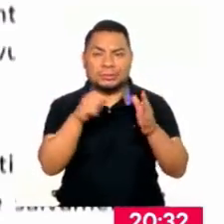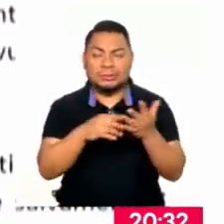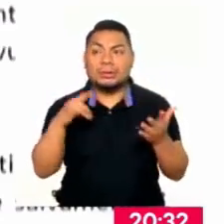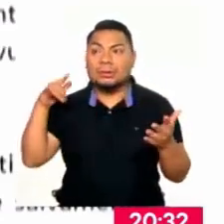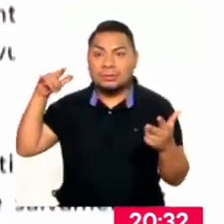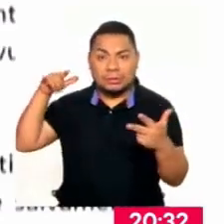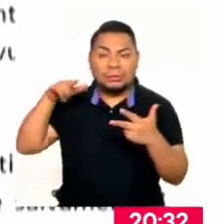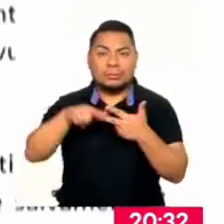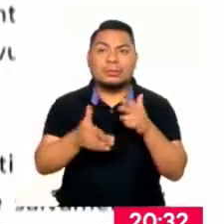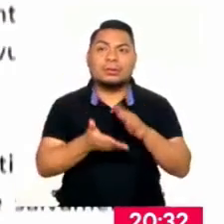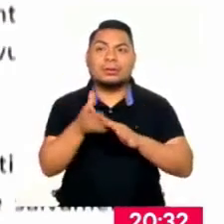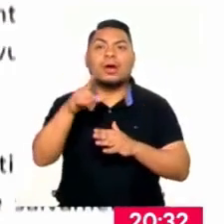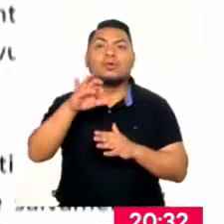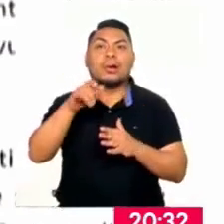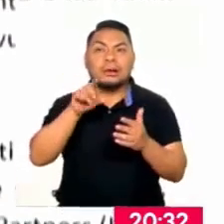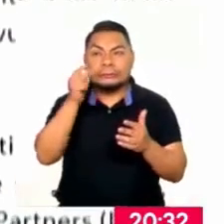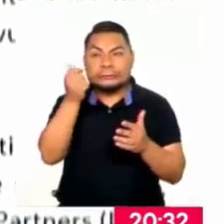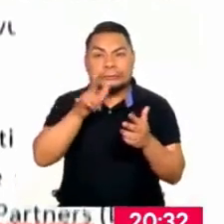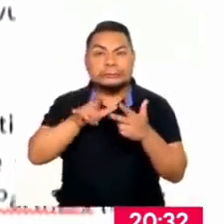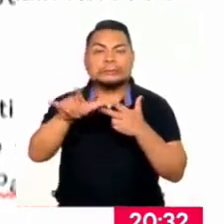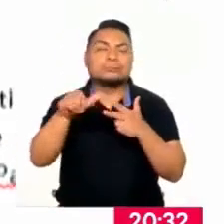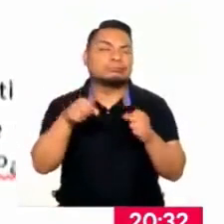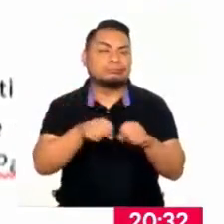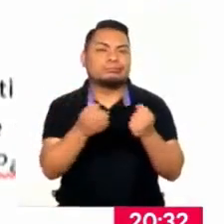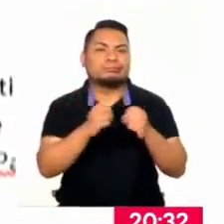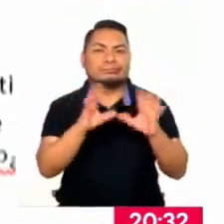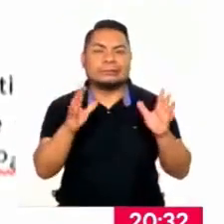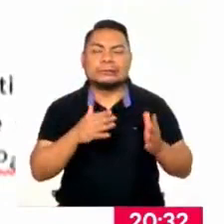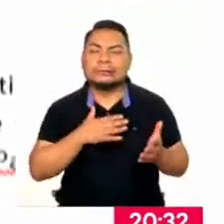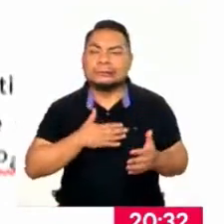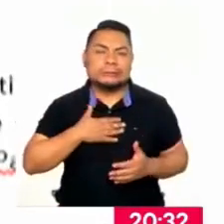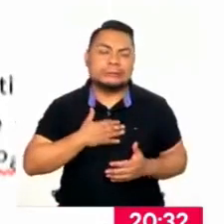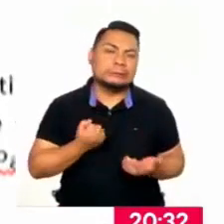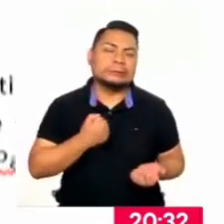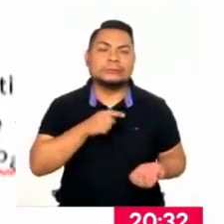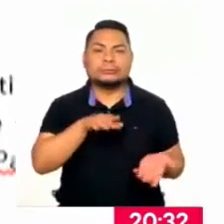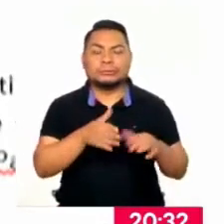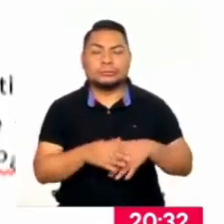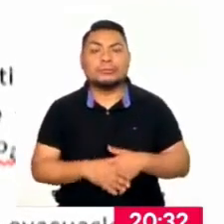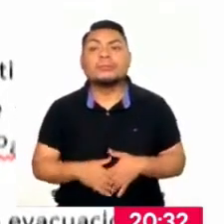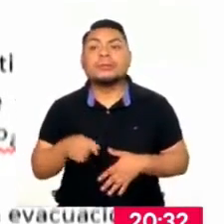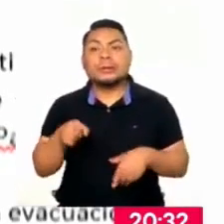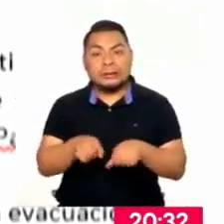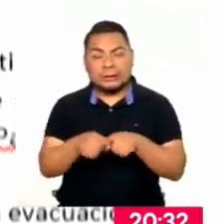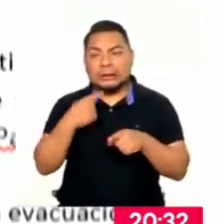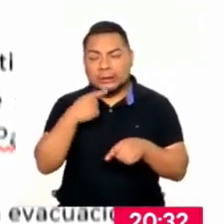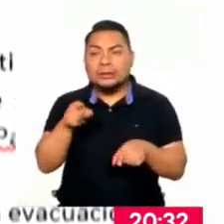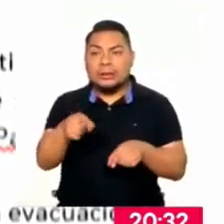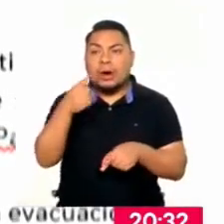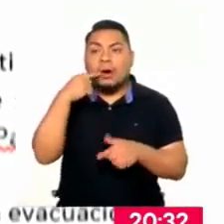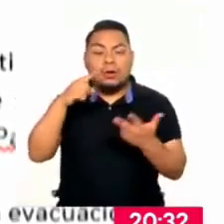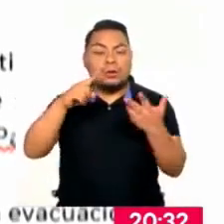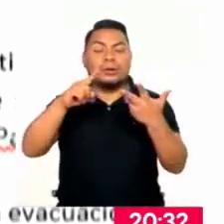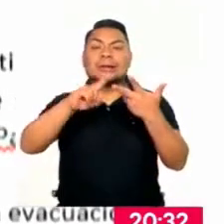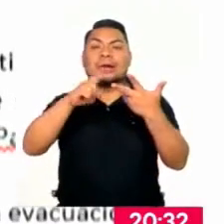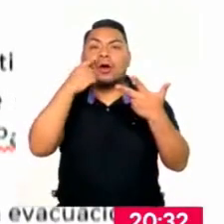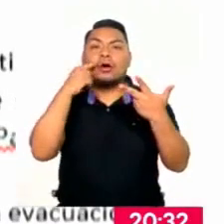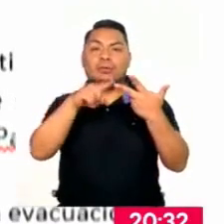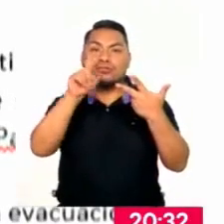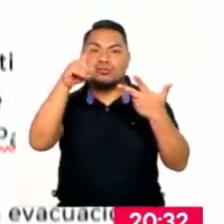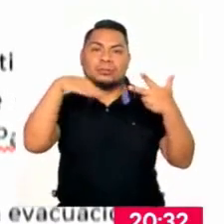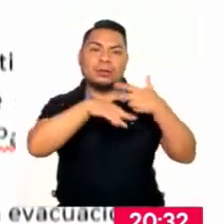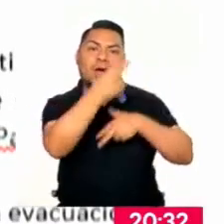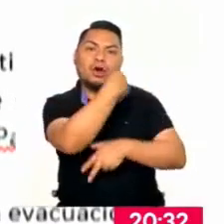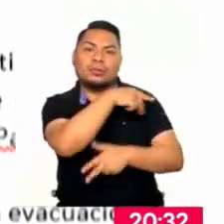despegaba rumbo a Juliaca. Asimismo, hace votos para la recuperación del bombero Manuel Villanueva, quien se encuentra hospitalizado. Número 2,